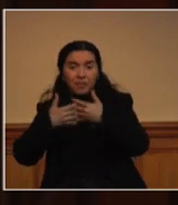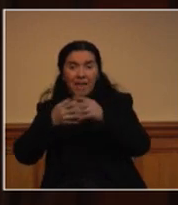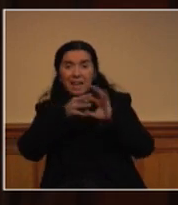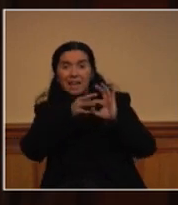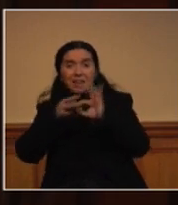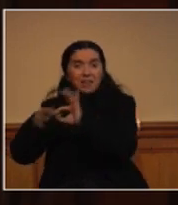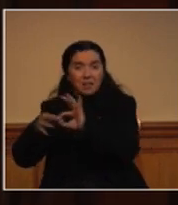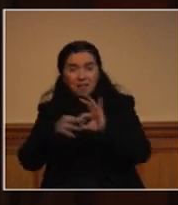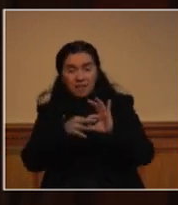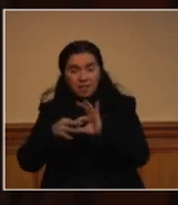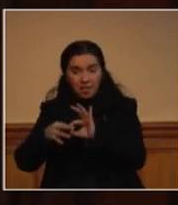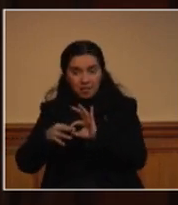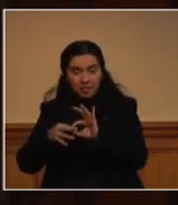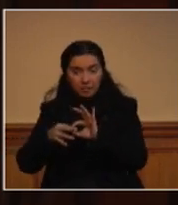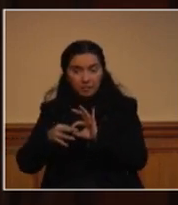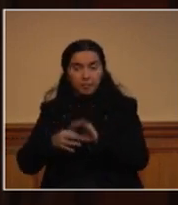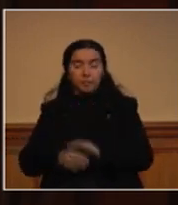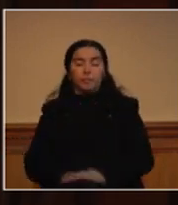interrelacionadas.